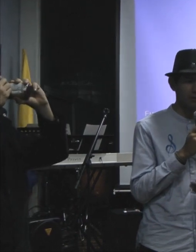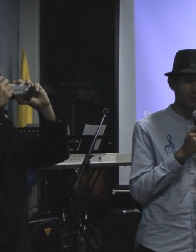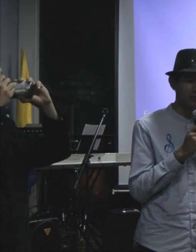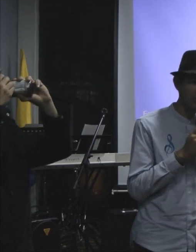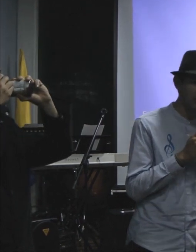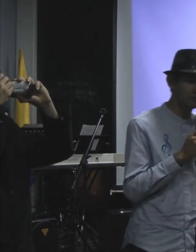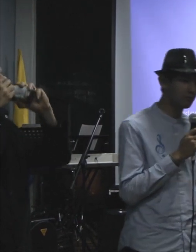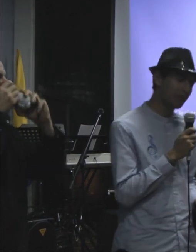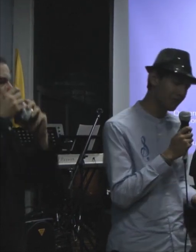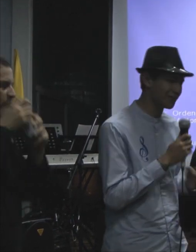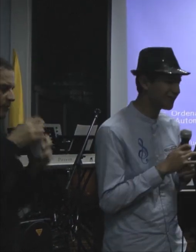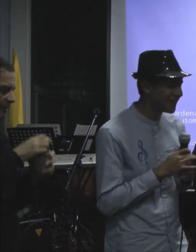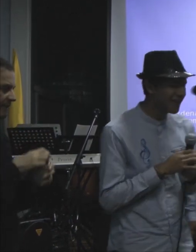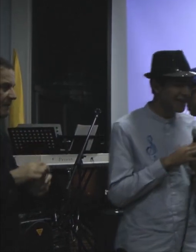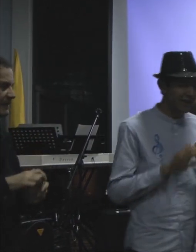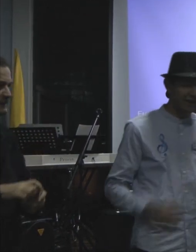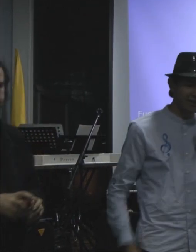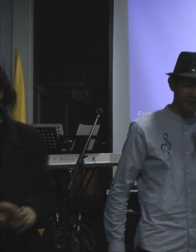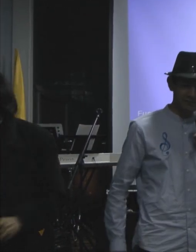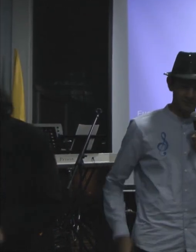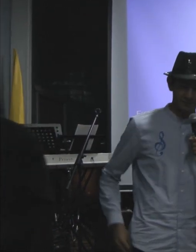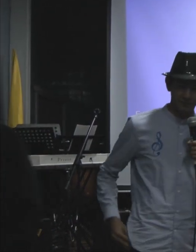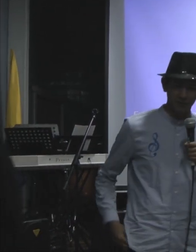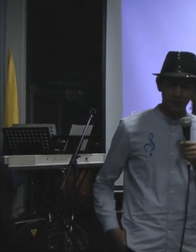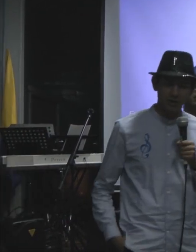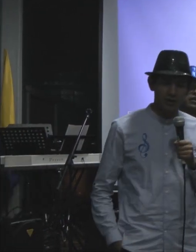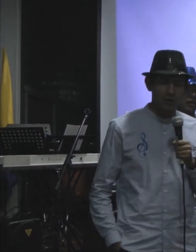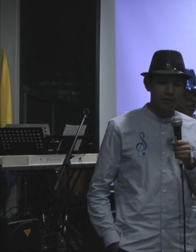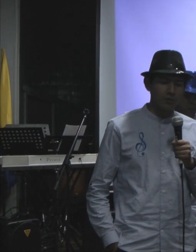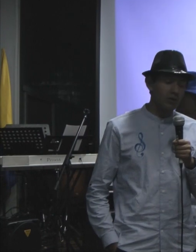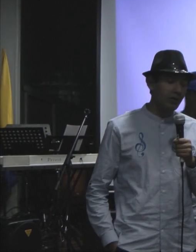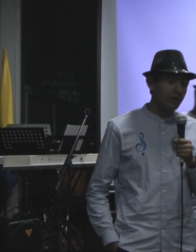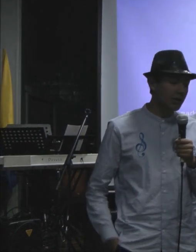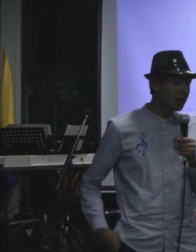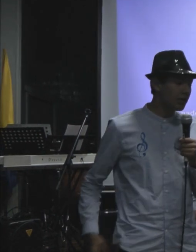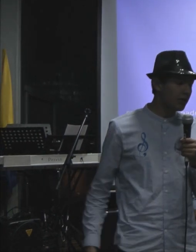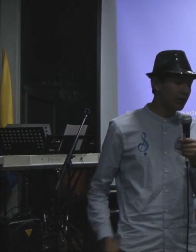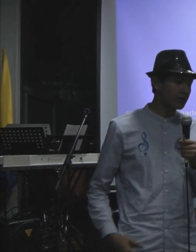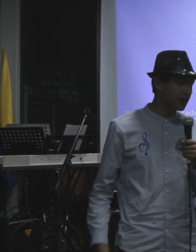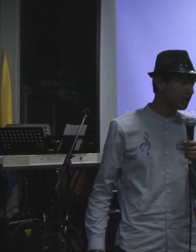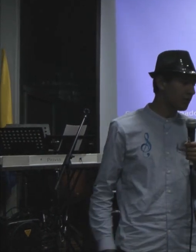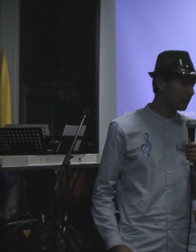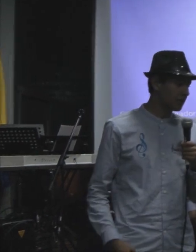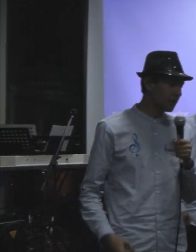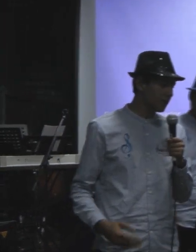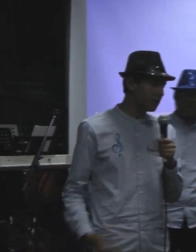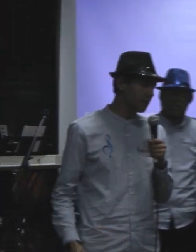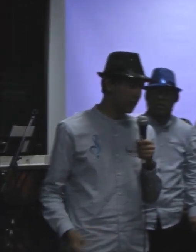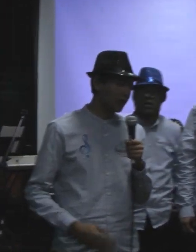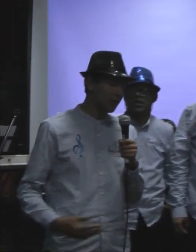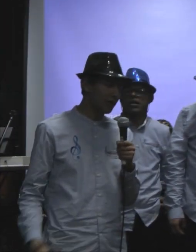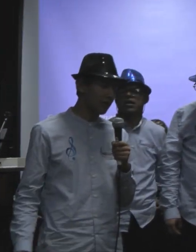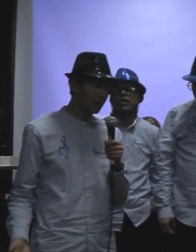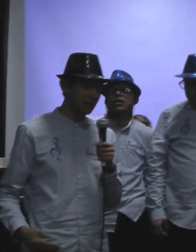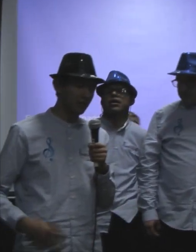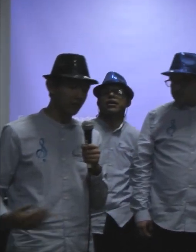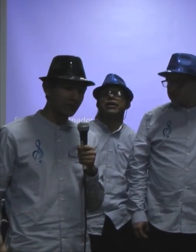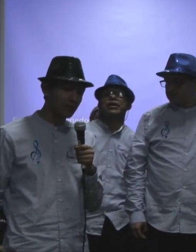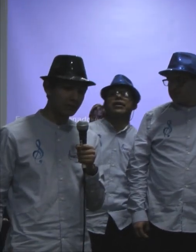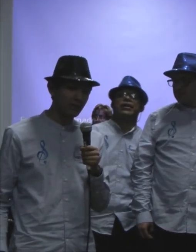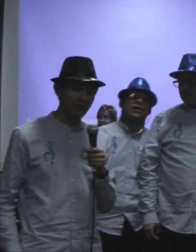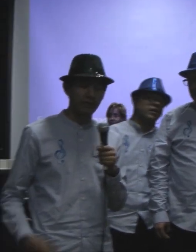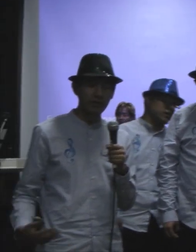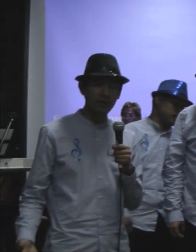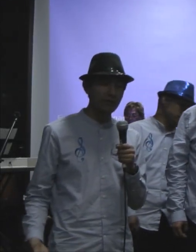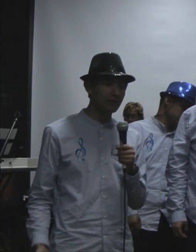de forma profesional, lo que he adquirido en este grupo, de hecho aquí empecé a